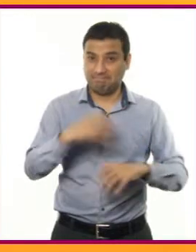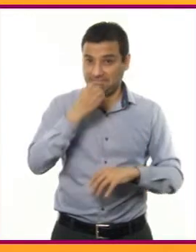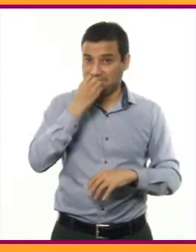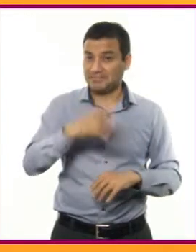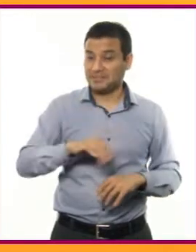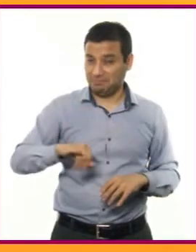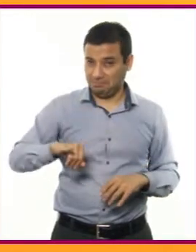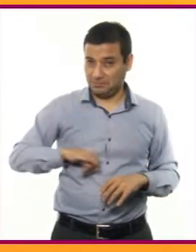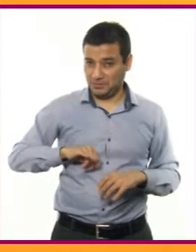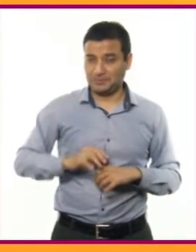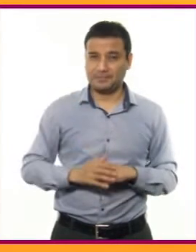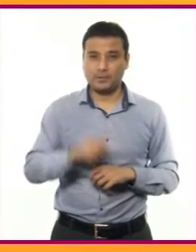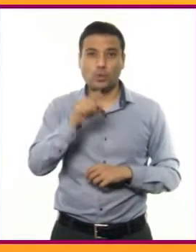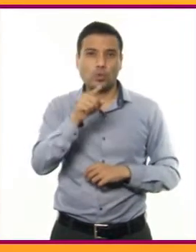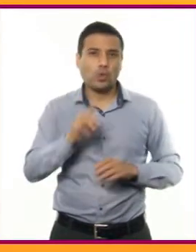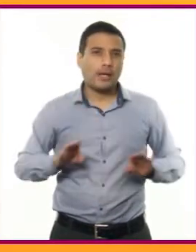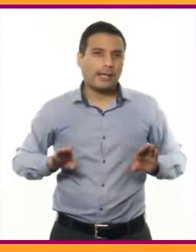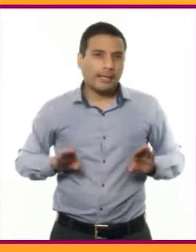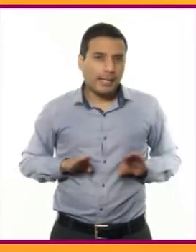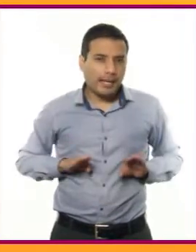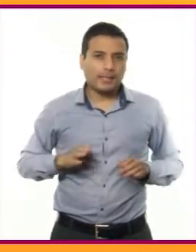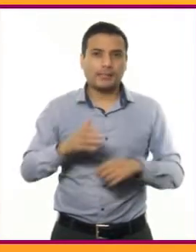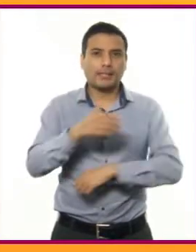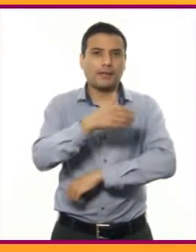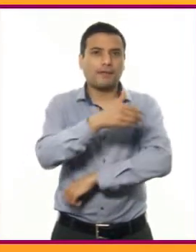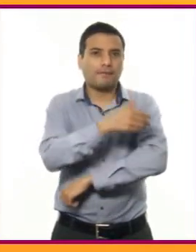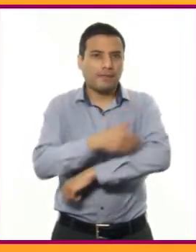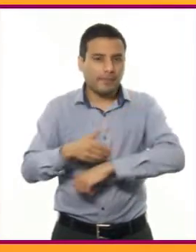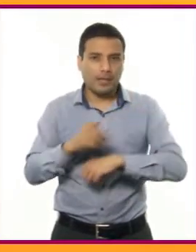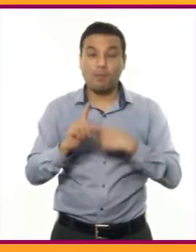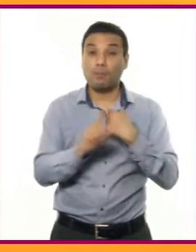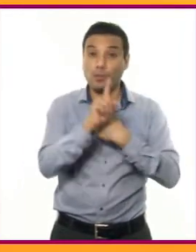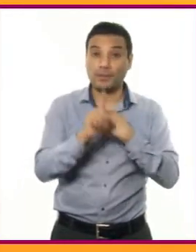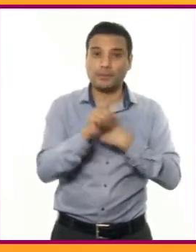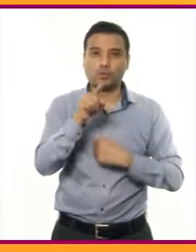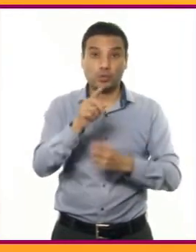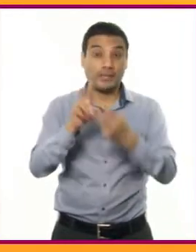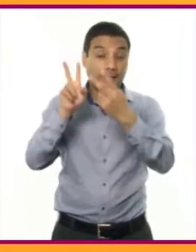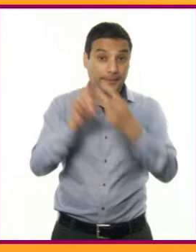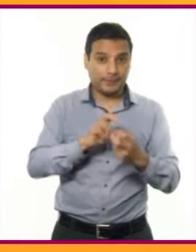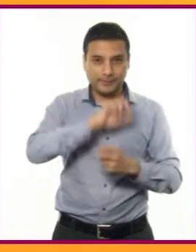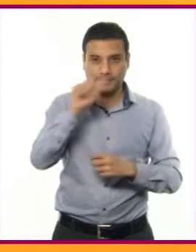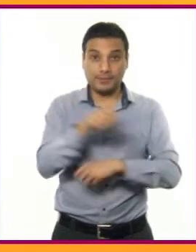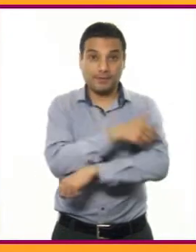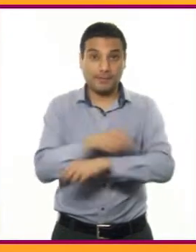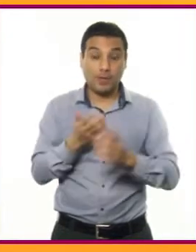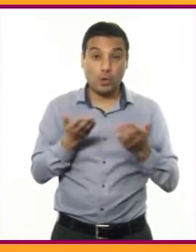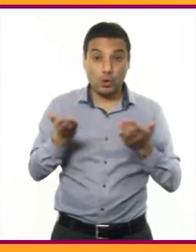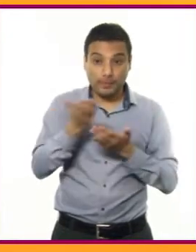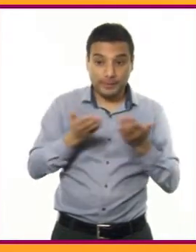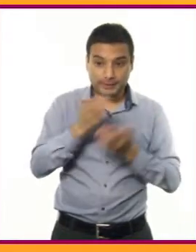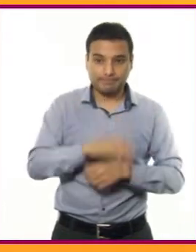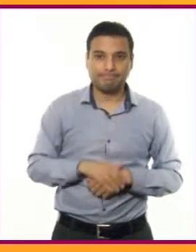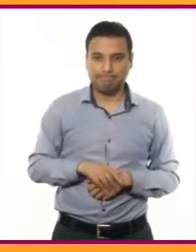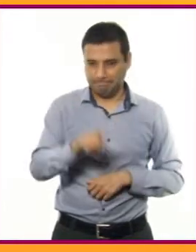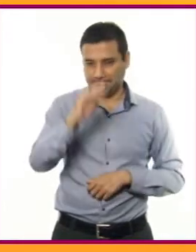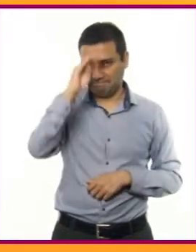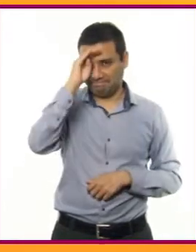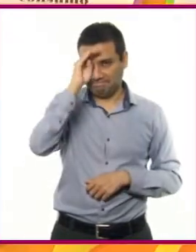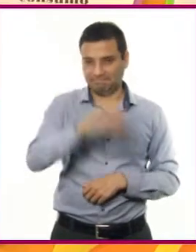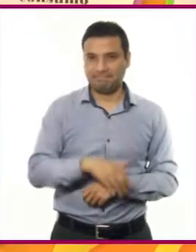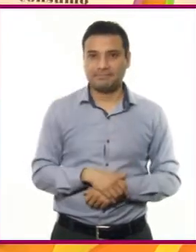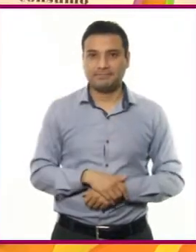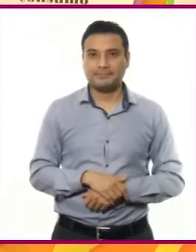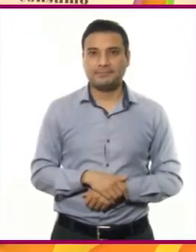conductuales, familiares y sociales. Les sugerimos descargarlo y compartirlo con su familia para que puedan reflexionar sobre el